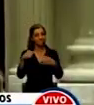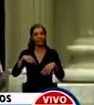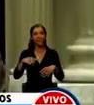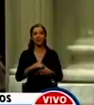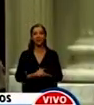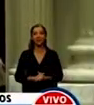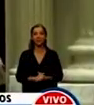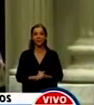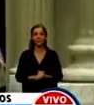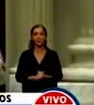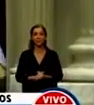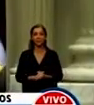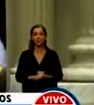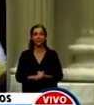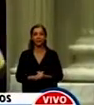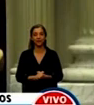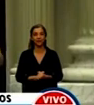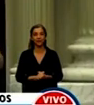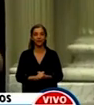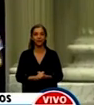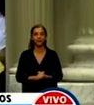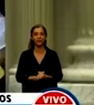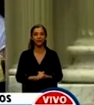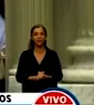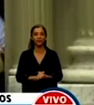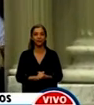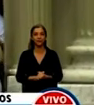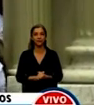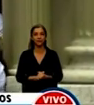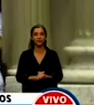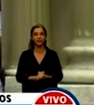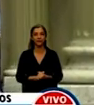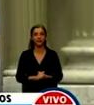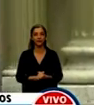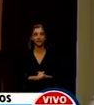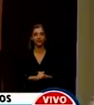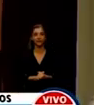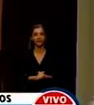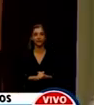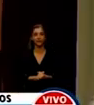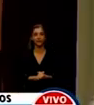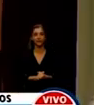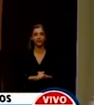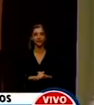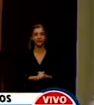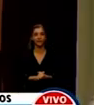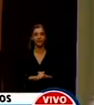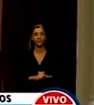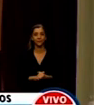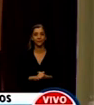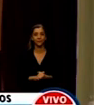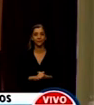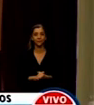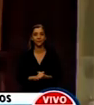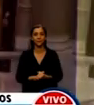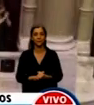¿no? Primero que se exponen a problemas tales como, bueno, desarmar la familia, trasladarse a otros